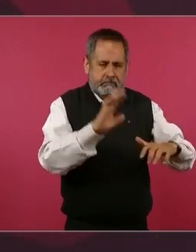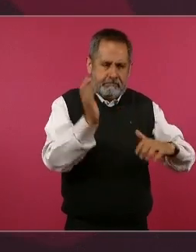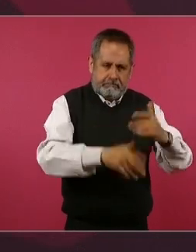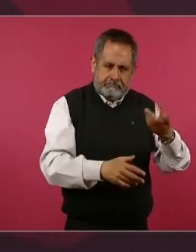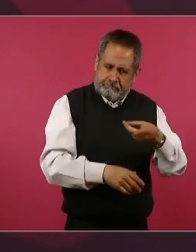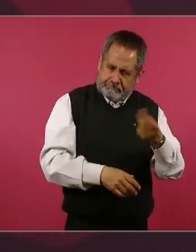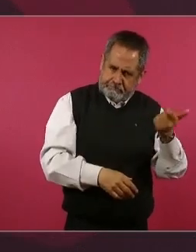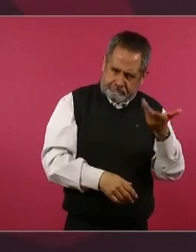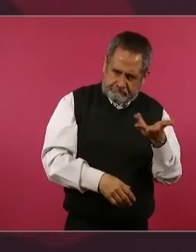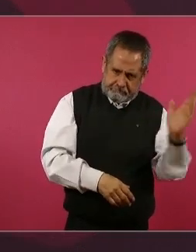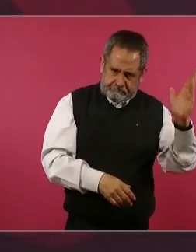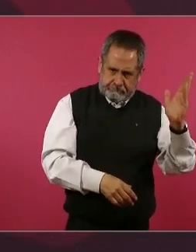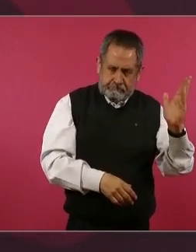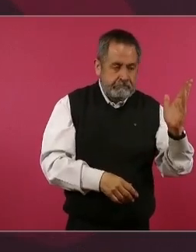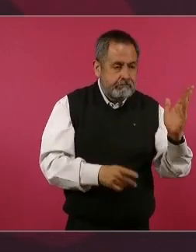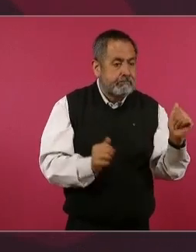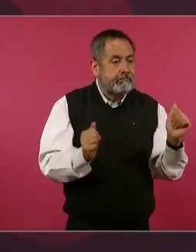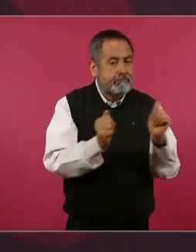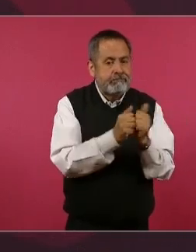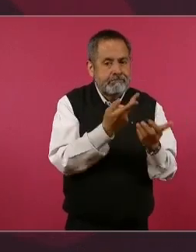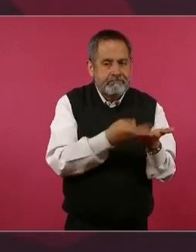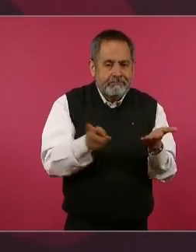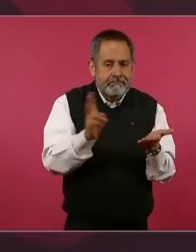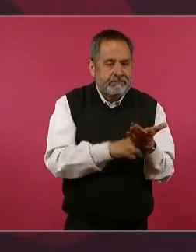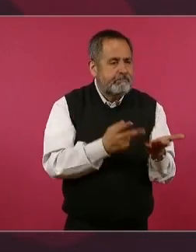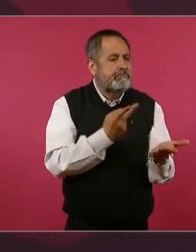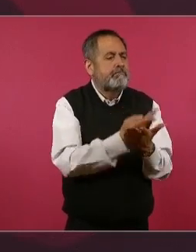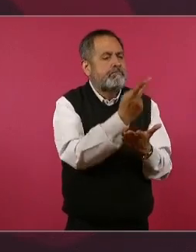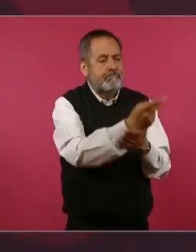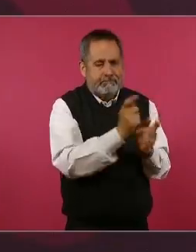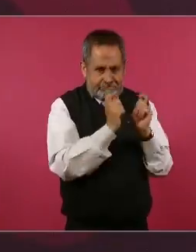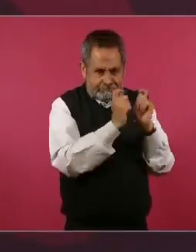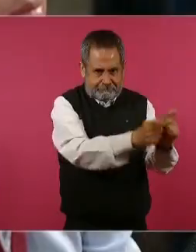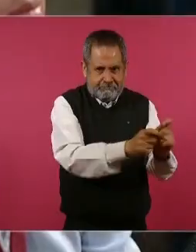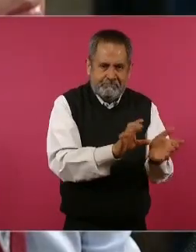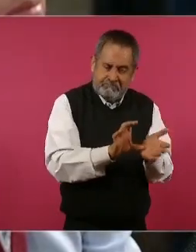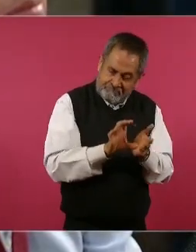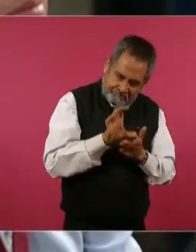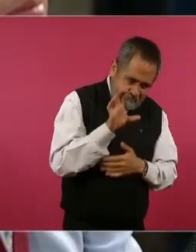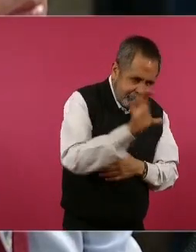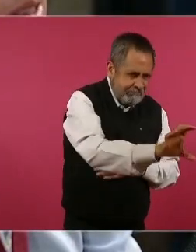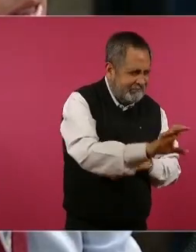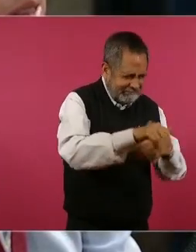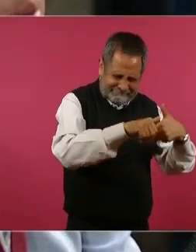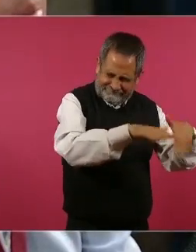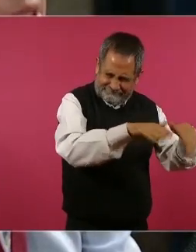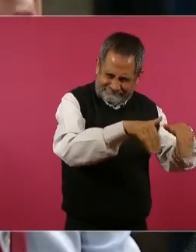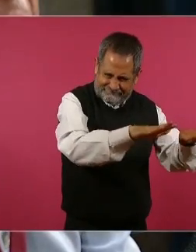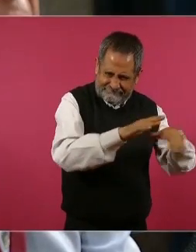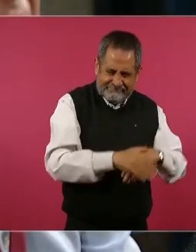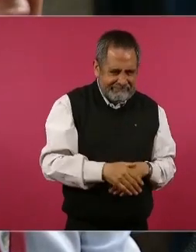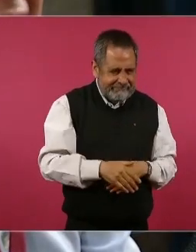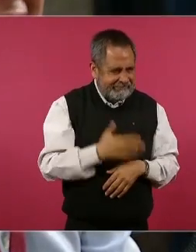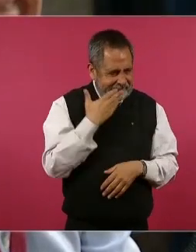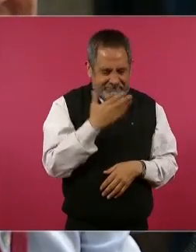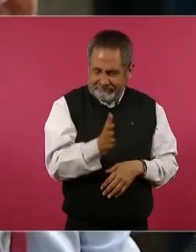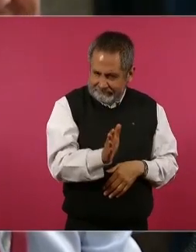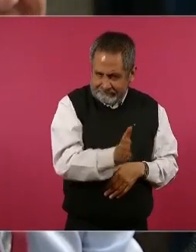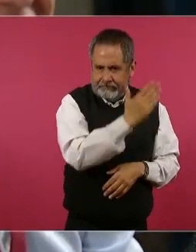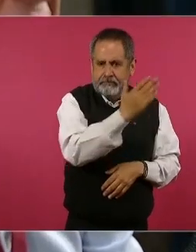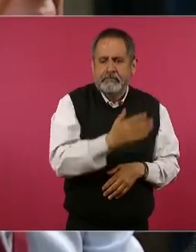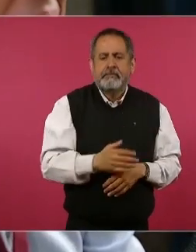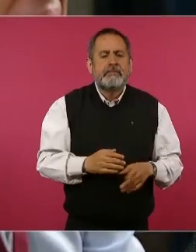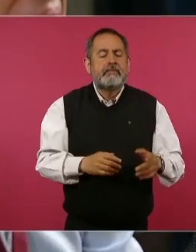bien servidos.